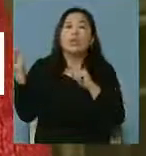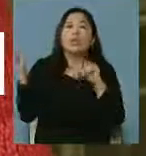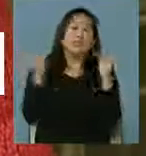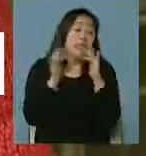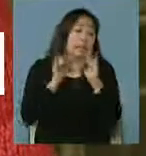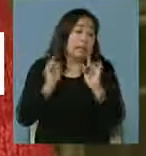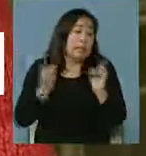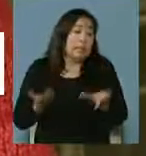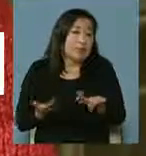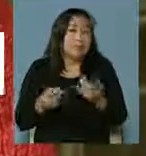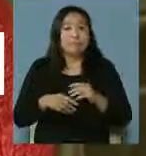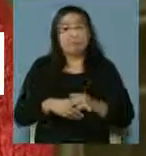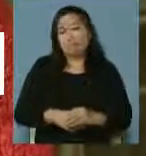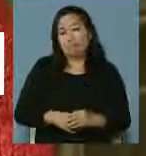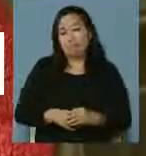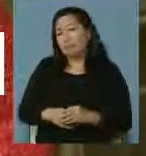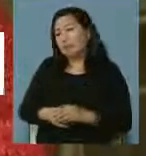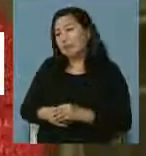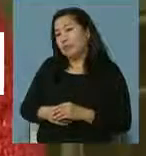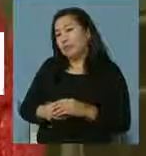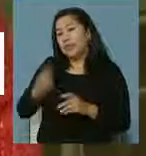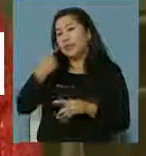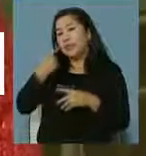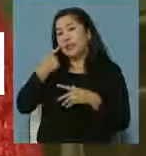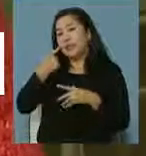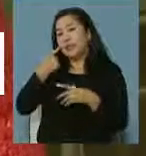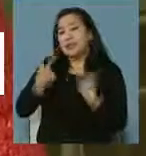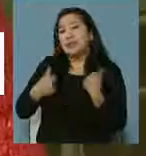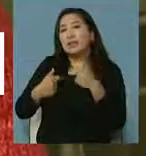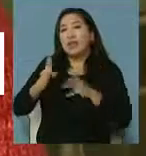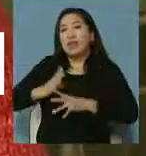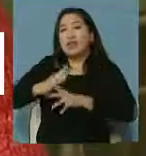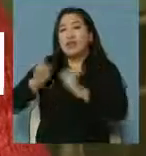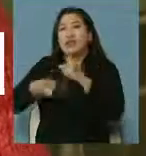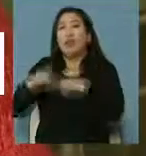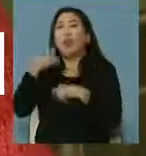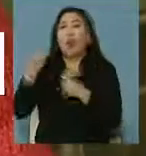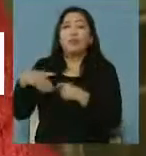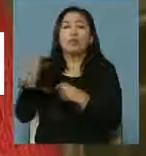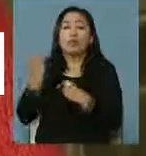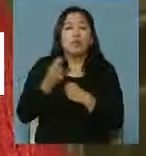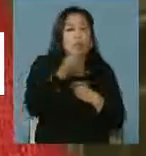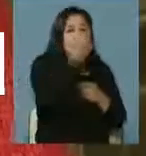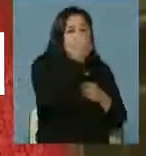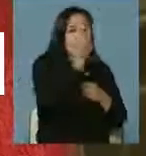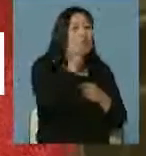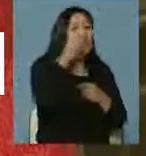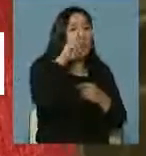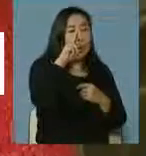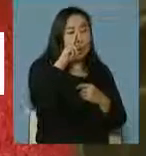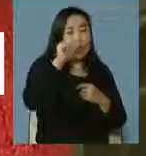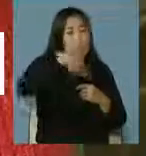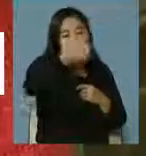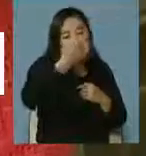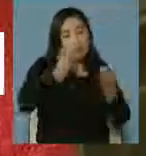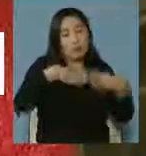y en la virtualidad. ¿Y el examen en sí, entonces, con esta defensa, cuándo sería? Desde el 22 de junio, es decir,